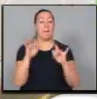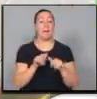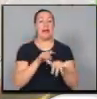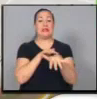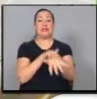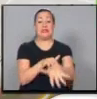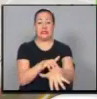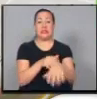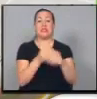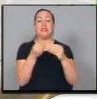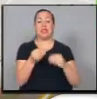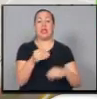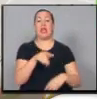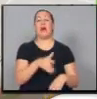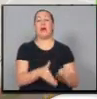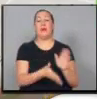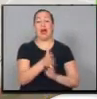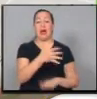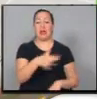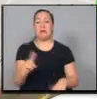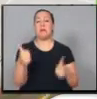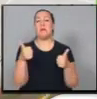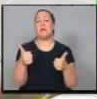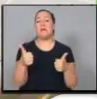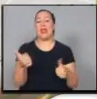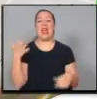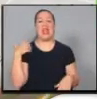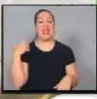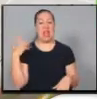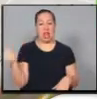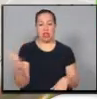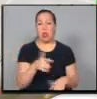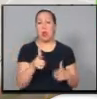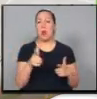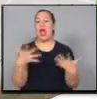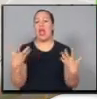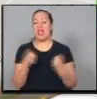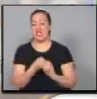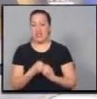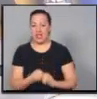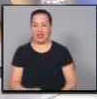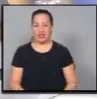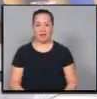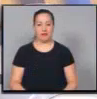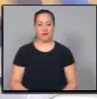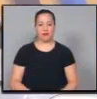trabada hacia el Riachuelo. Buen panorama en general, sin accidentes.